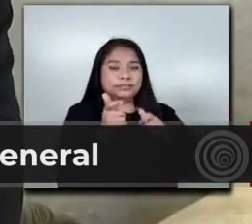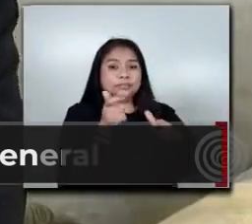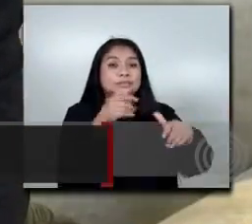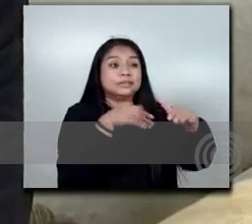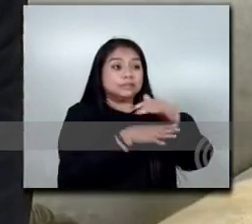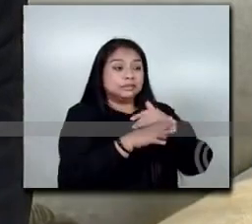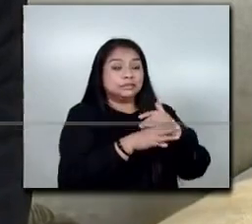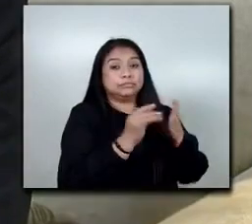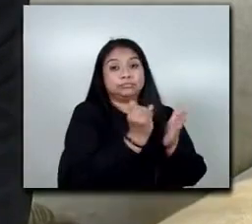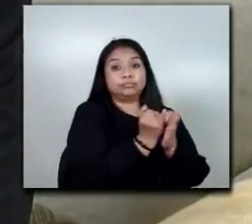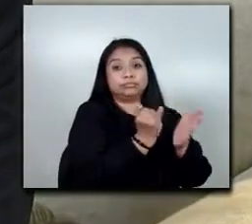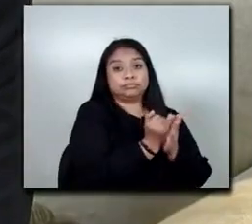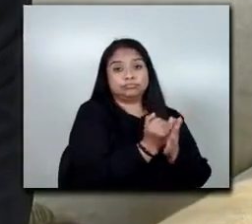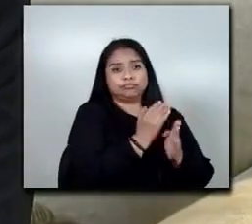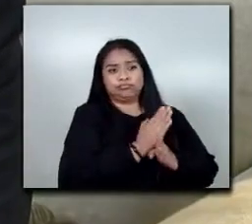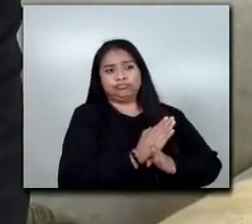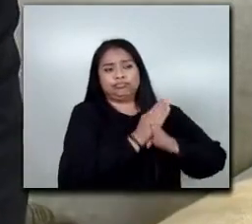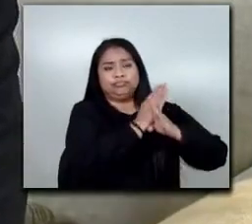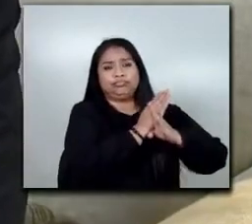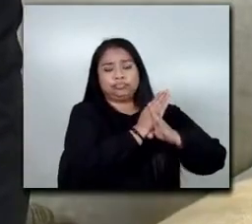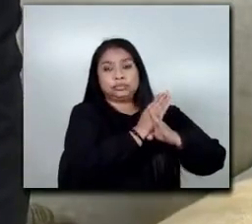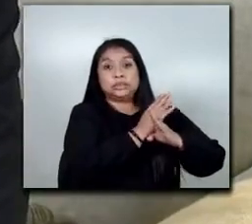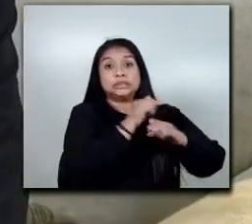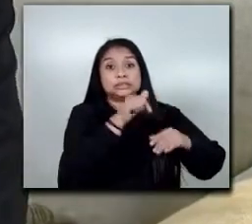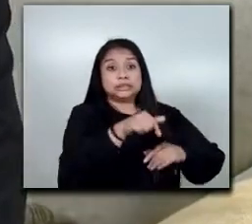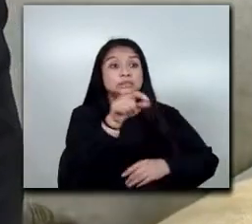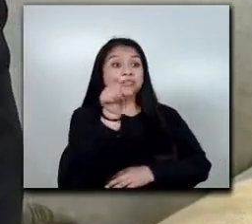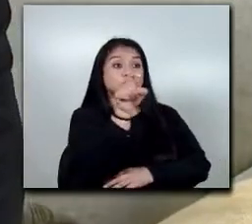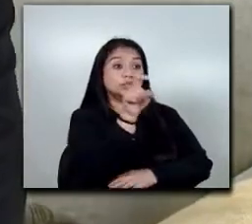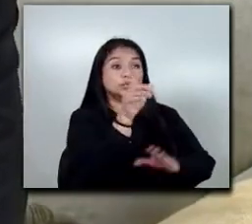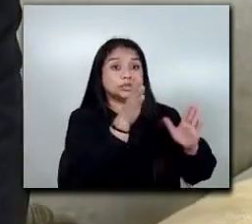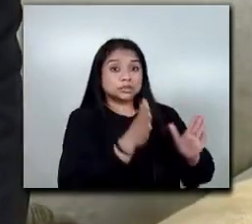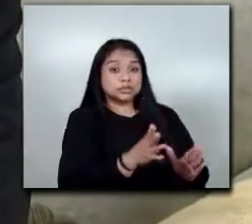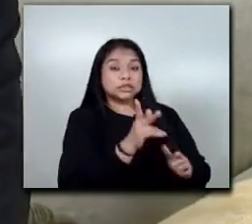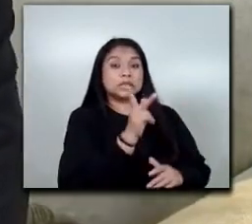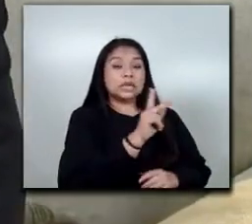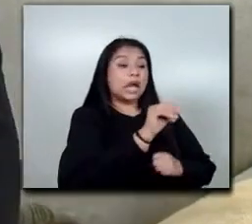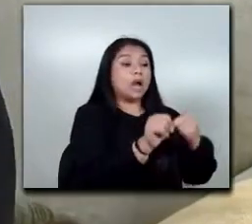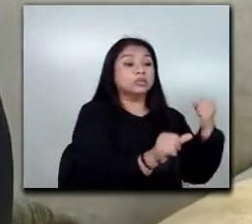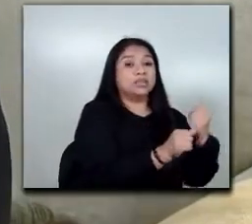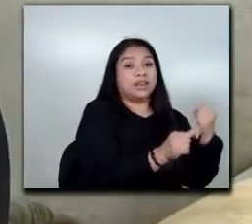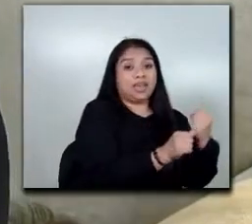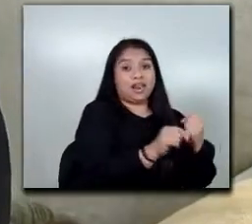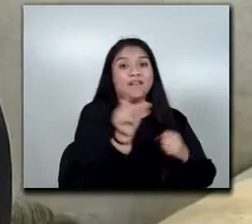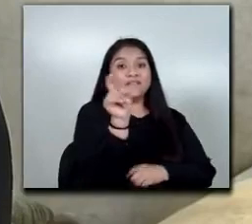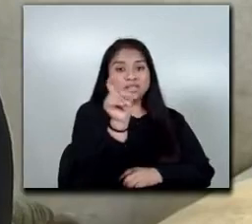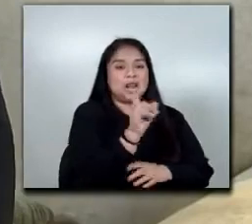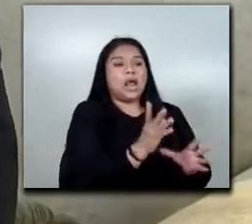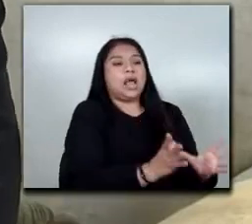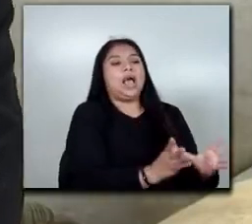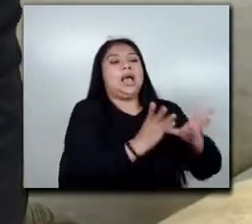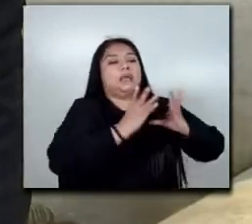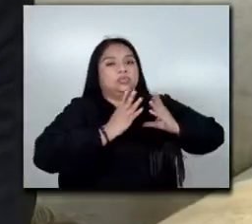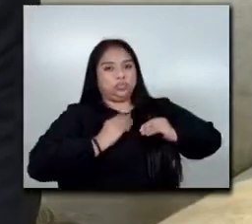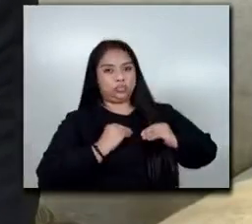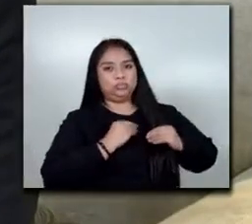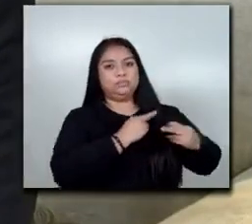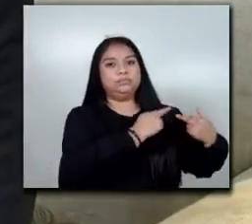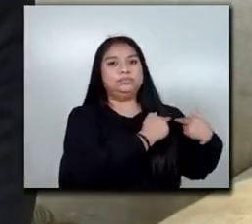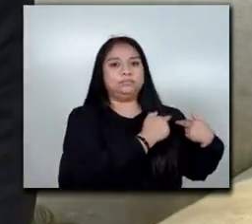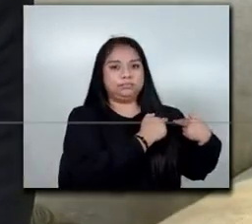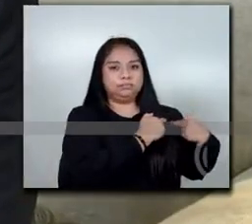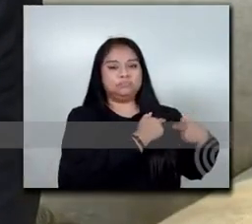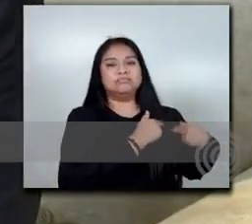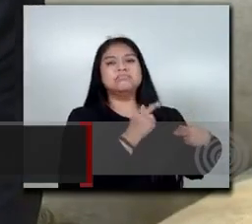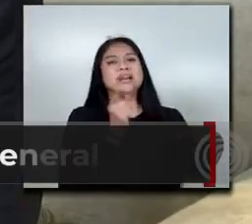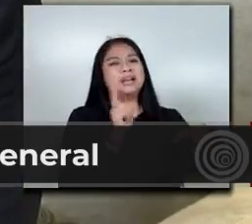institución van a garantizar que los fiscales y los auxiliares fiscales asuman su responsabilidad y no